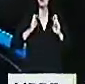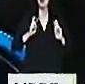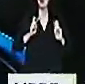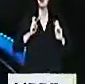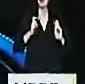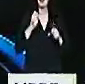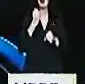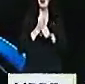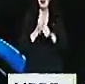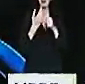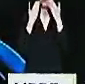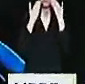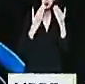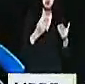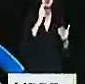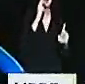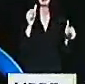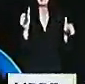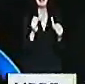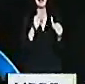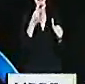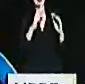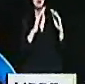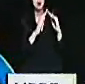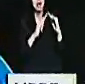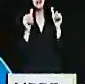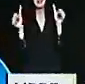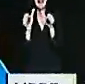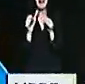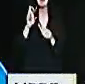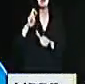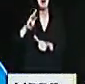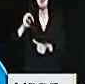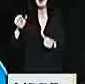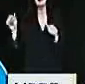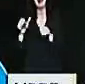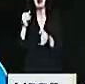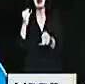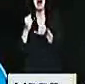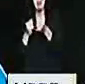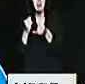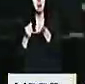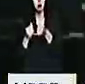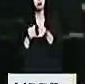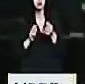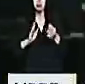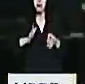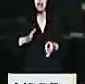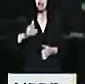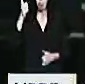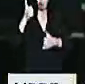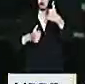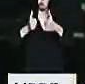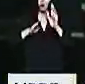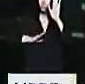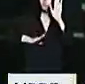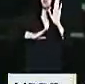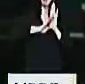en cerca de casa, cerca de los papás, de los amigos, y seguir desarrollándose profesionalmente sí. con una